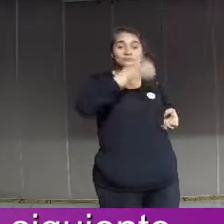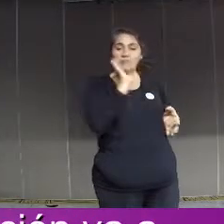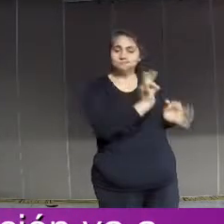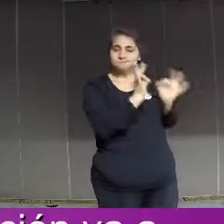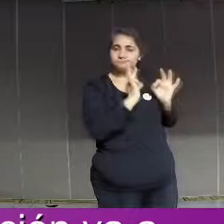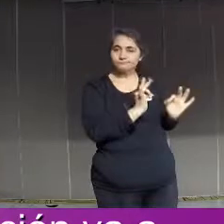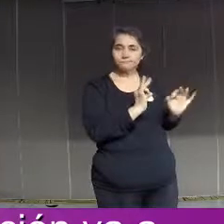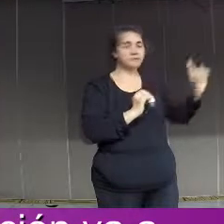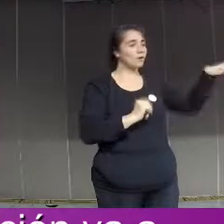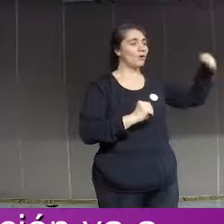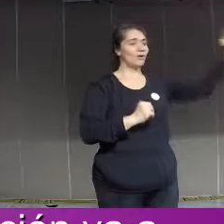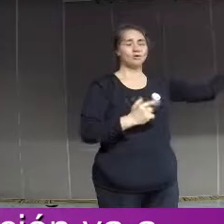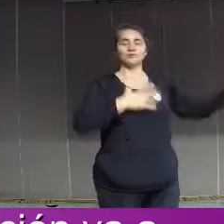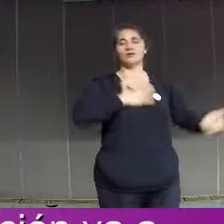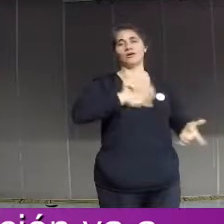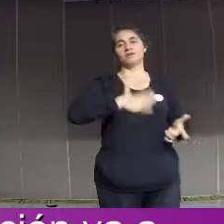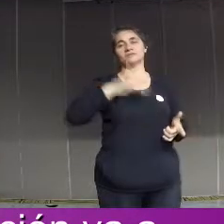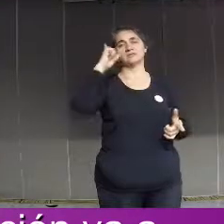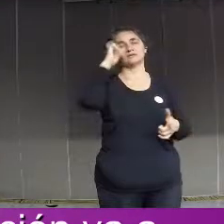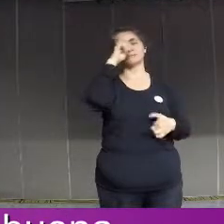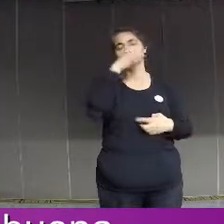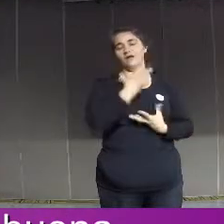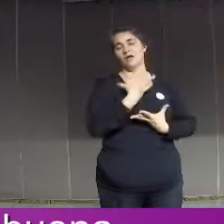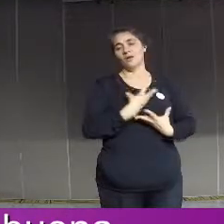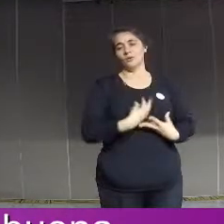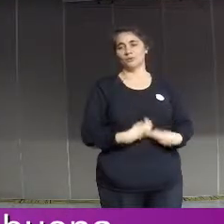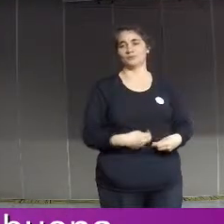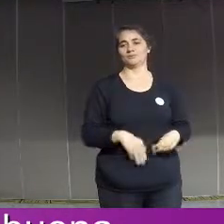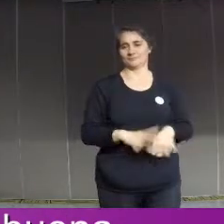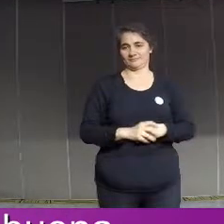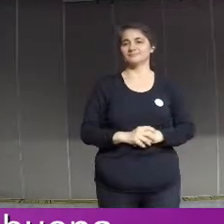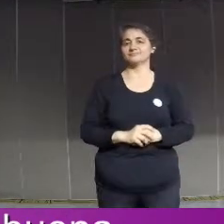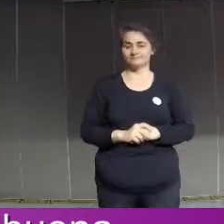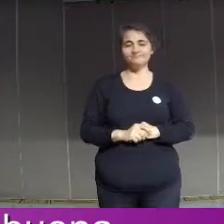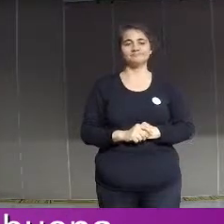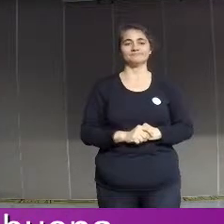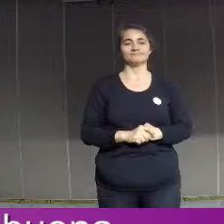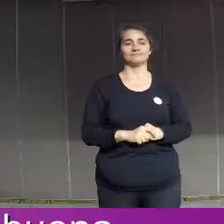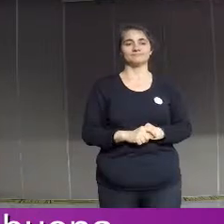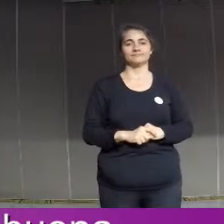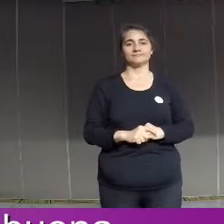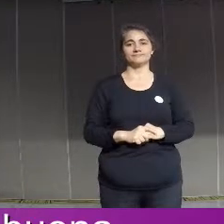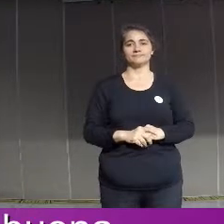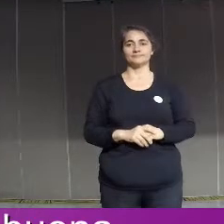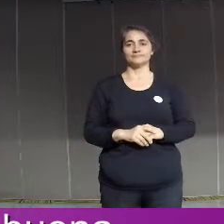esto es lo que va a estar dado por el acto de alimentarse, ¿no? La importancia del acto de la alimentación.